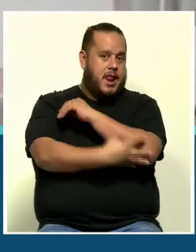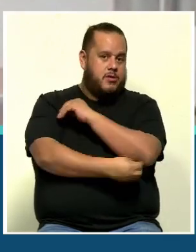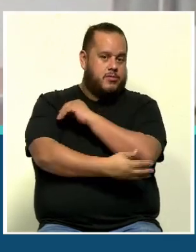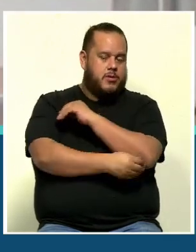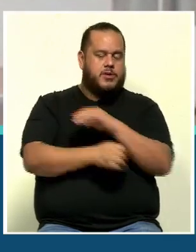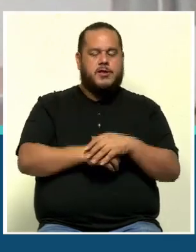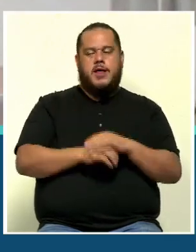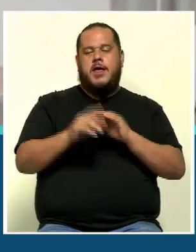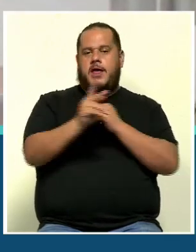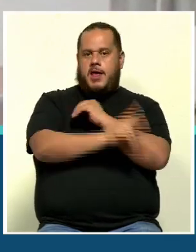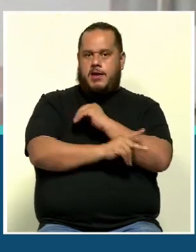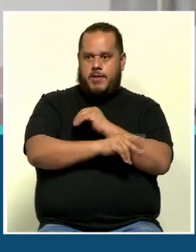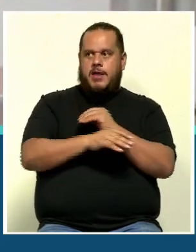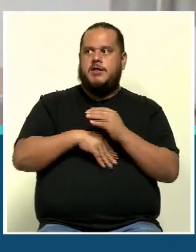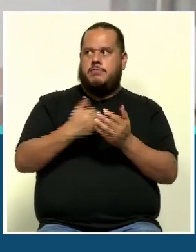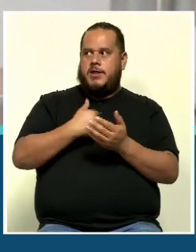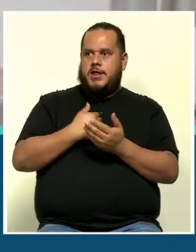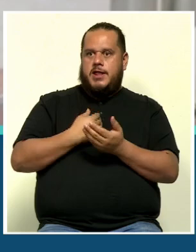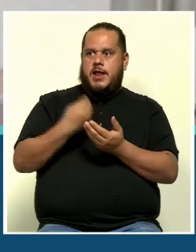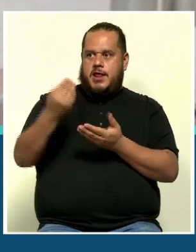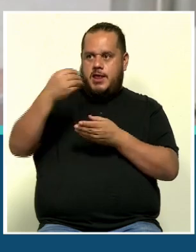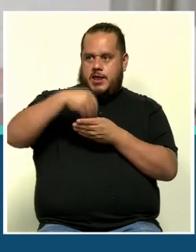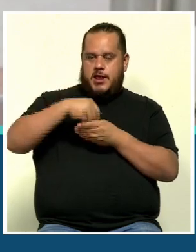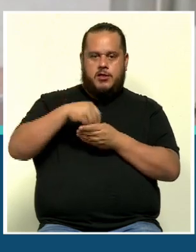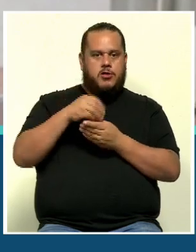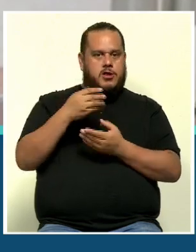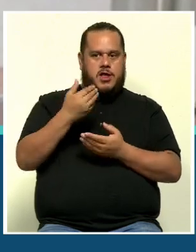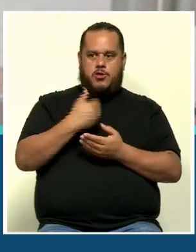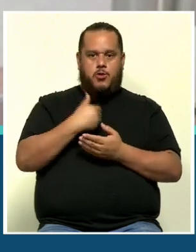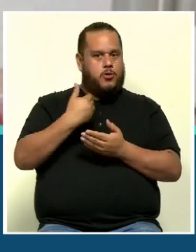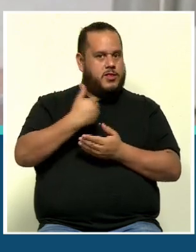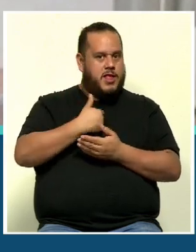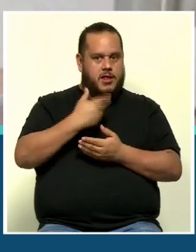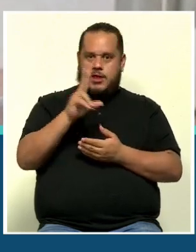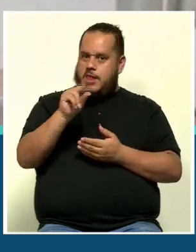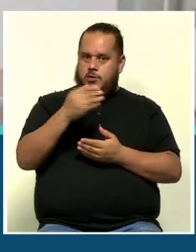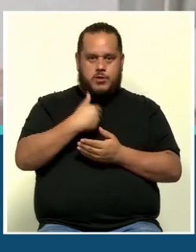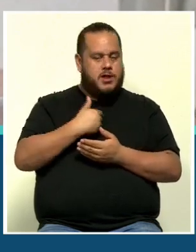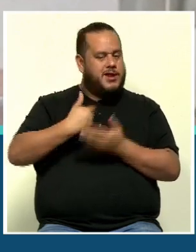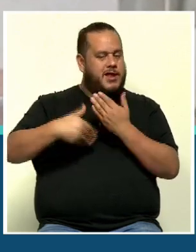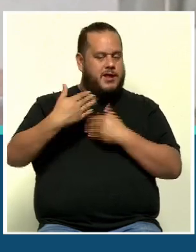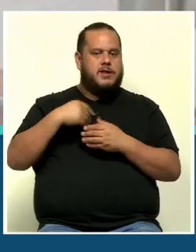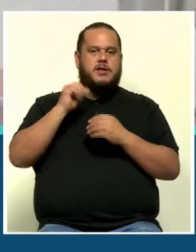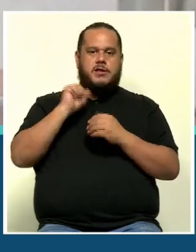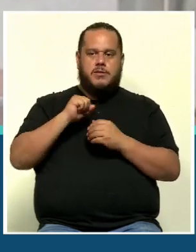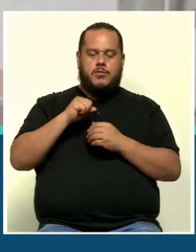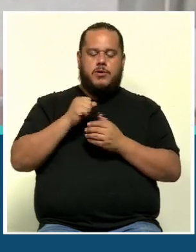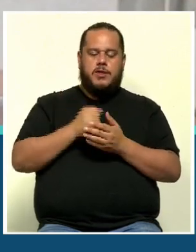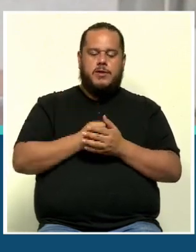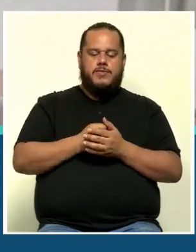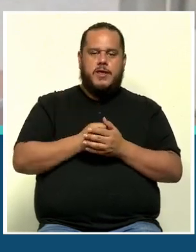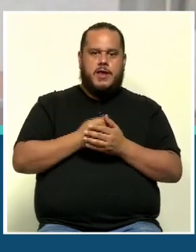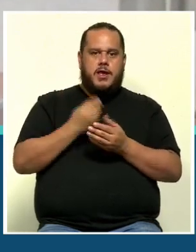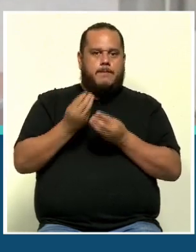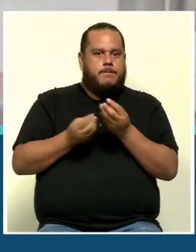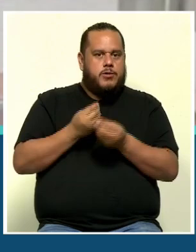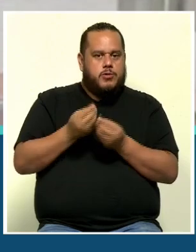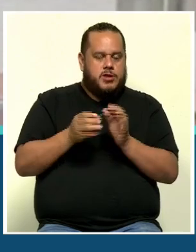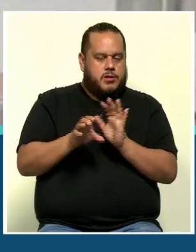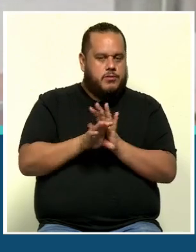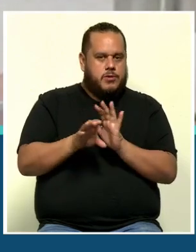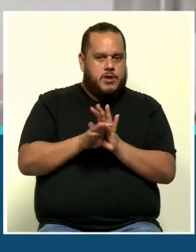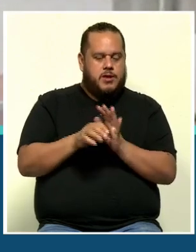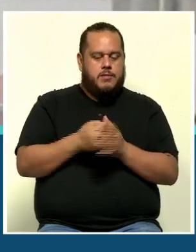recibir ingresos con los que no contaba y que va a poder aprovechar y distribuir también para poder generar, por